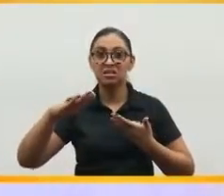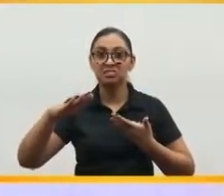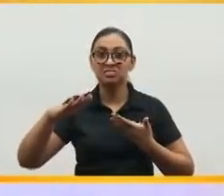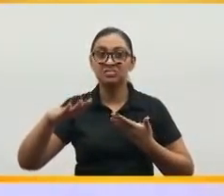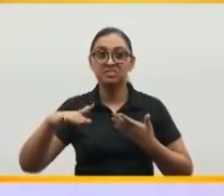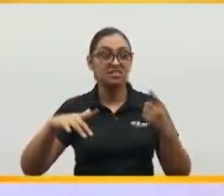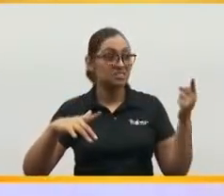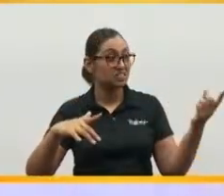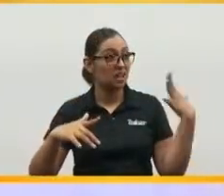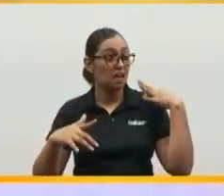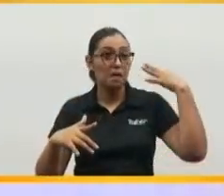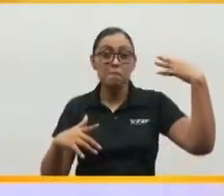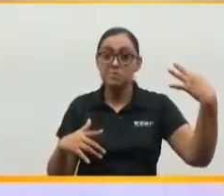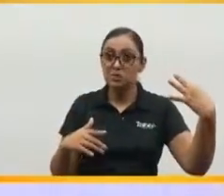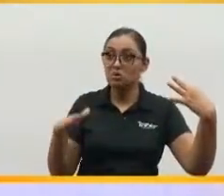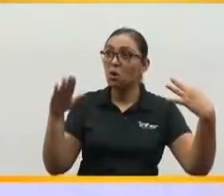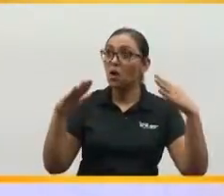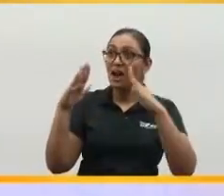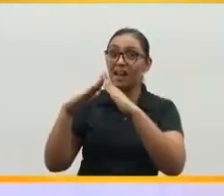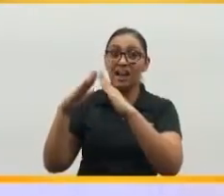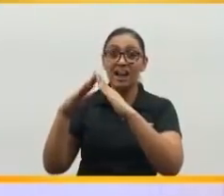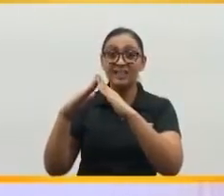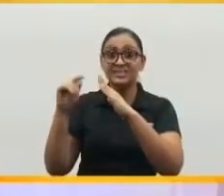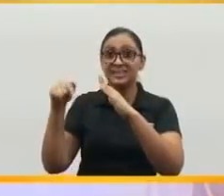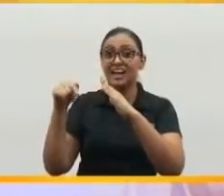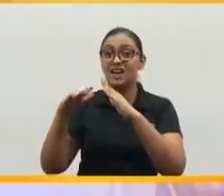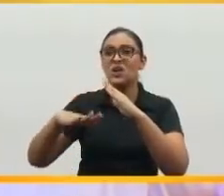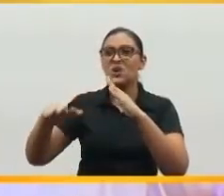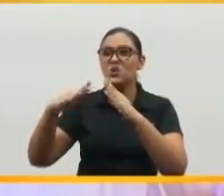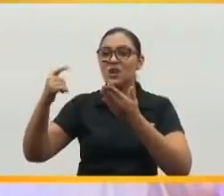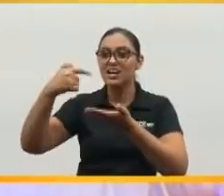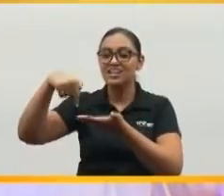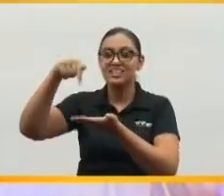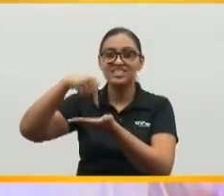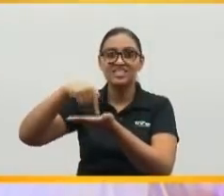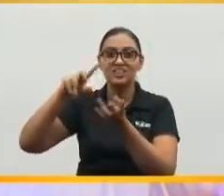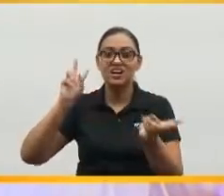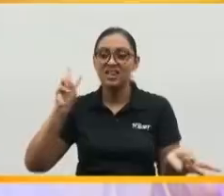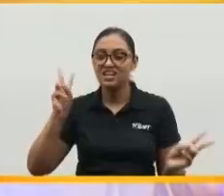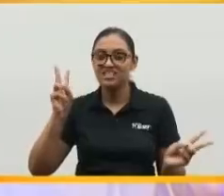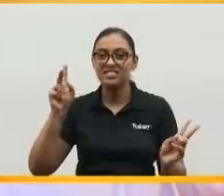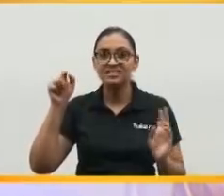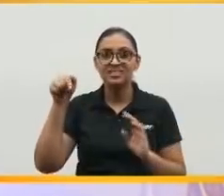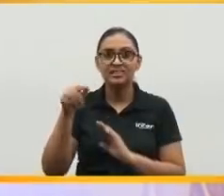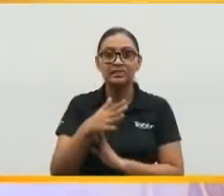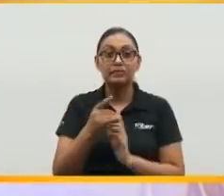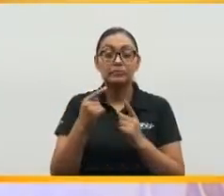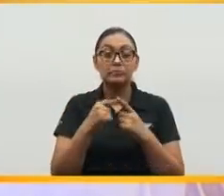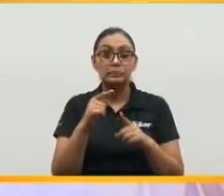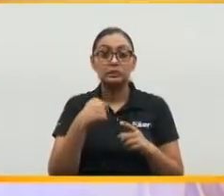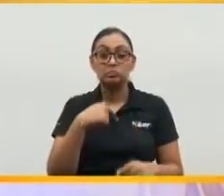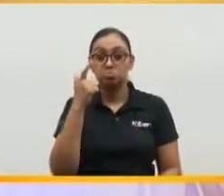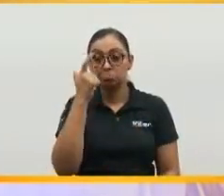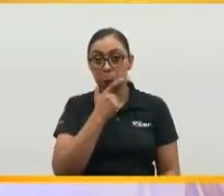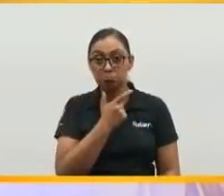había ni silla donde sentarse. Súper humilde. Y dejó de beber. ¿Cuál fue mi tristeza? Que en diciembre lo vi.